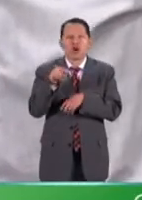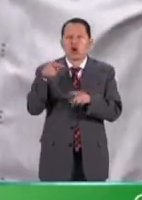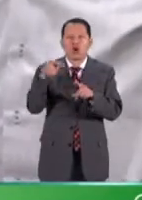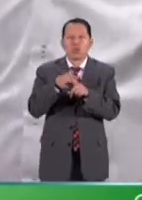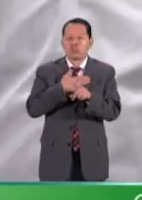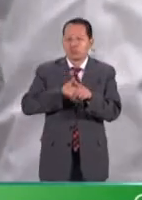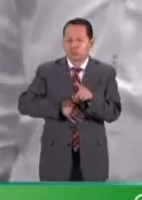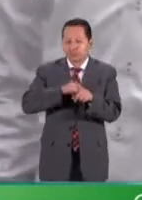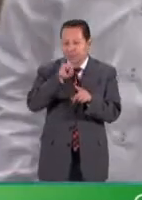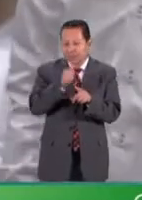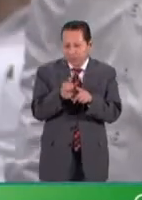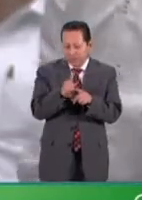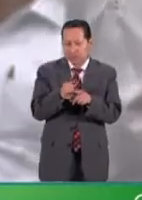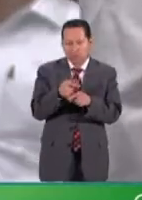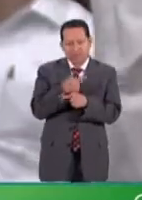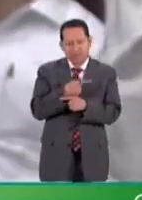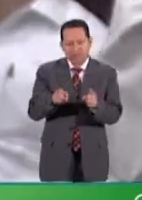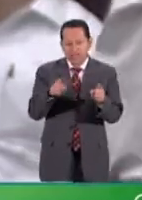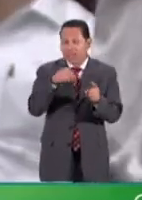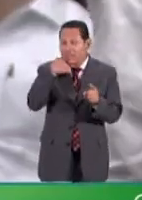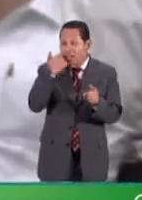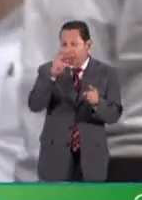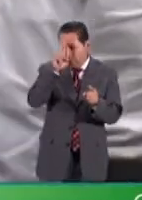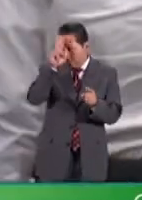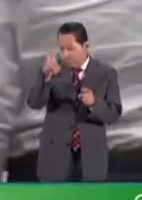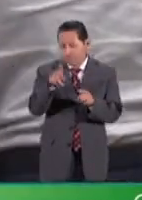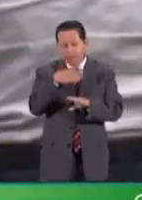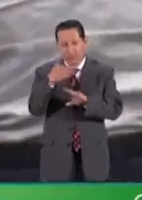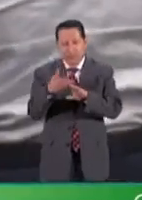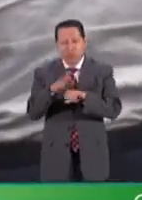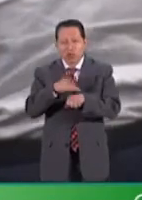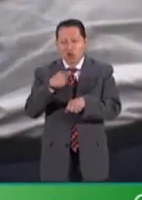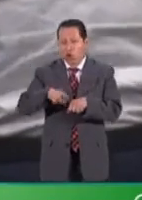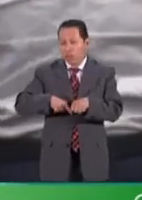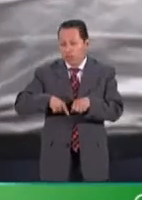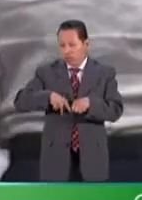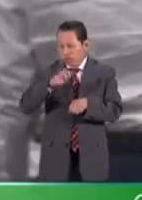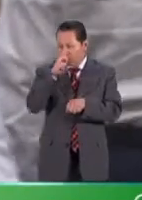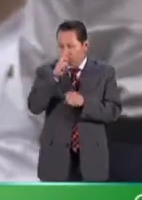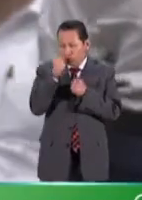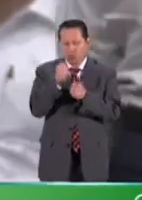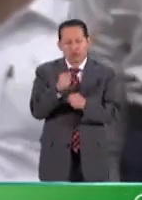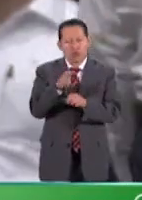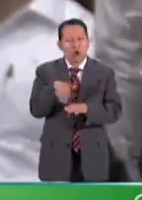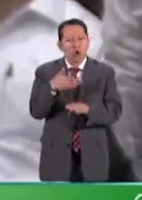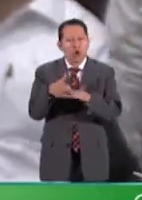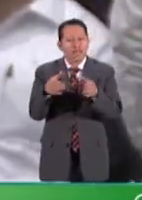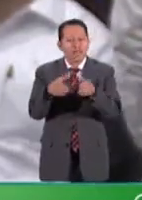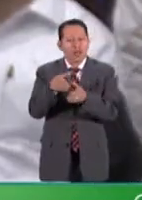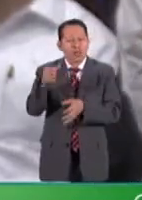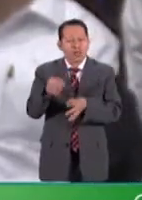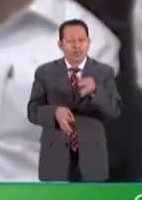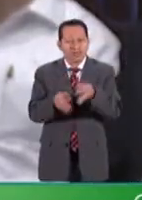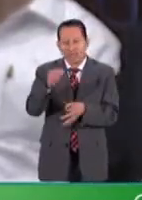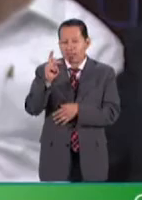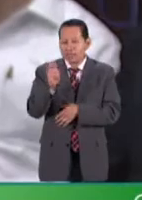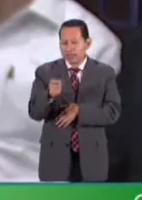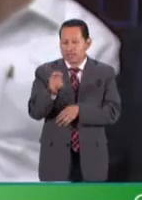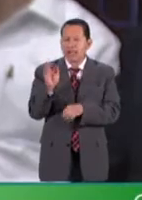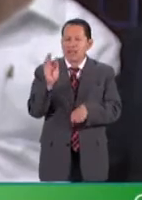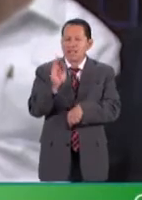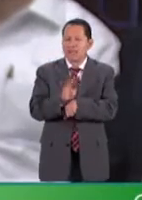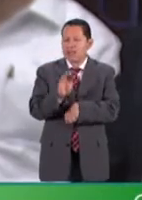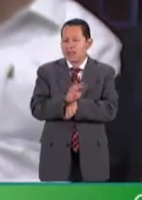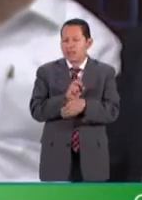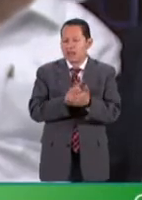justicia. Esta es una revancha antidemocrática de un gobierno autoritario sobre el poder judicial que defendió los